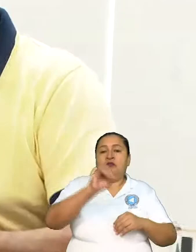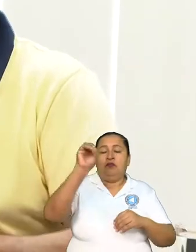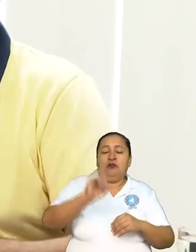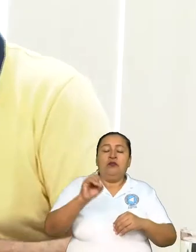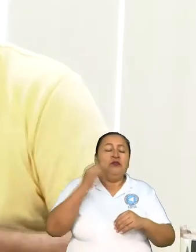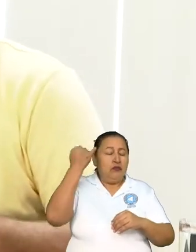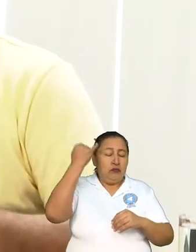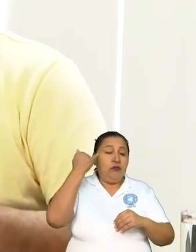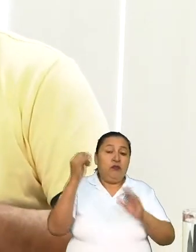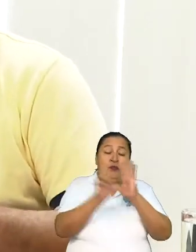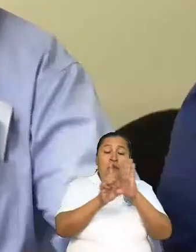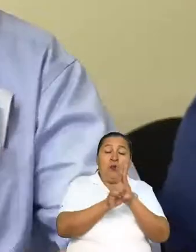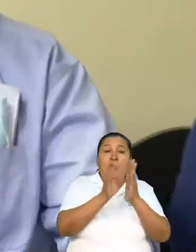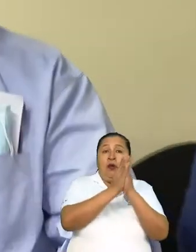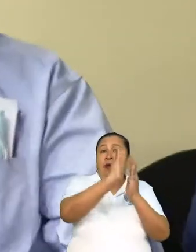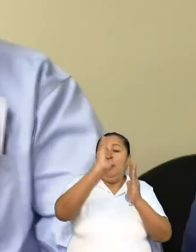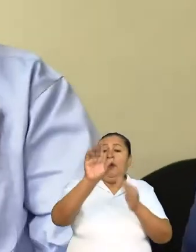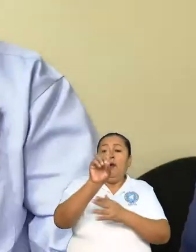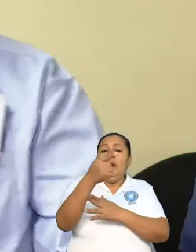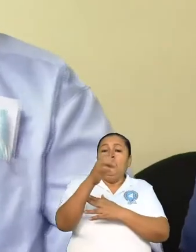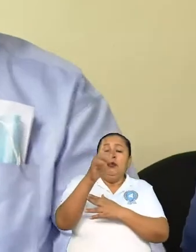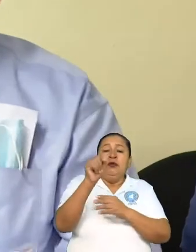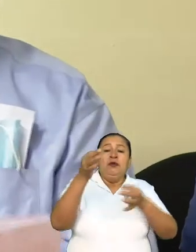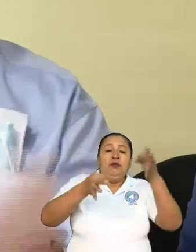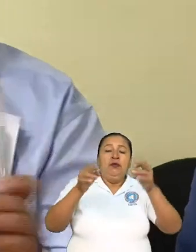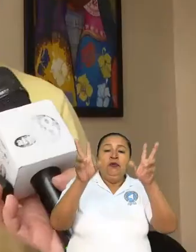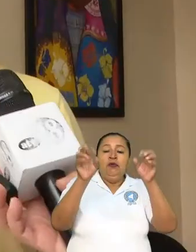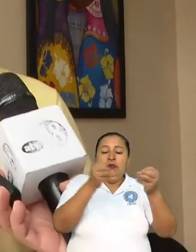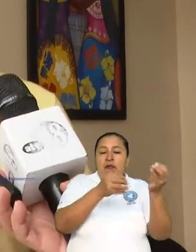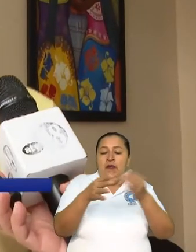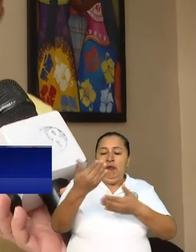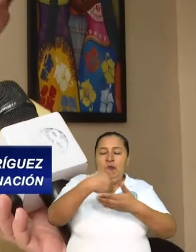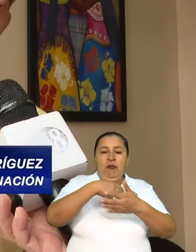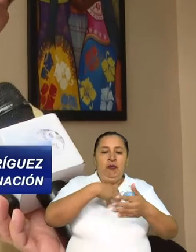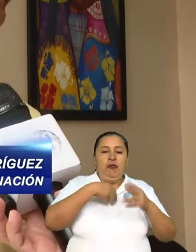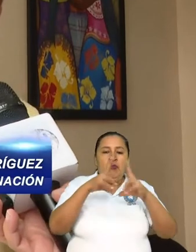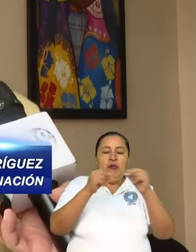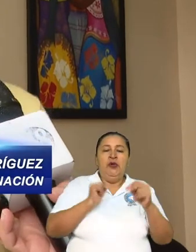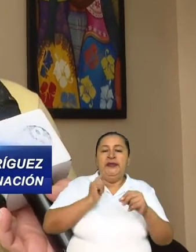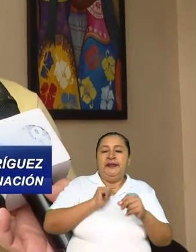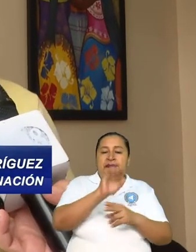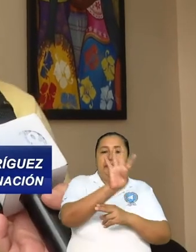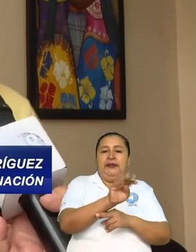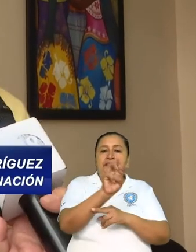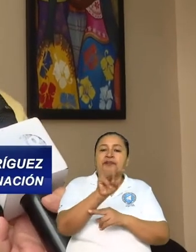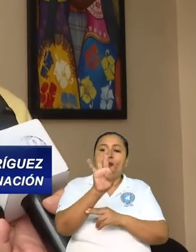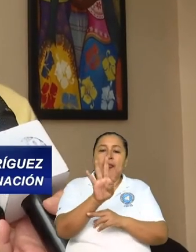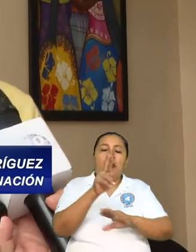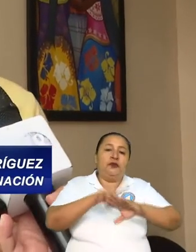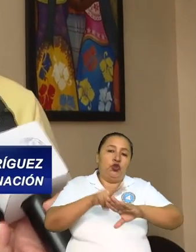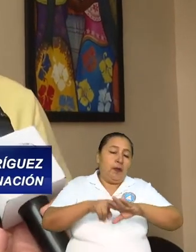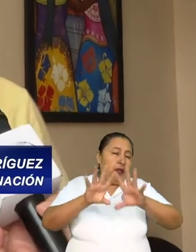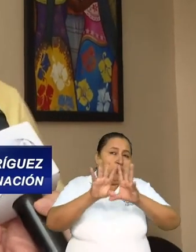de la iniciativa de ley de digesto jurídico en materia de orden interno. Tenemos 434 normas en